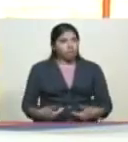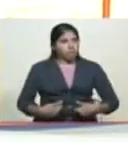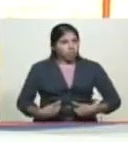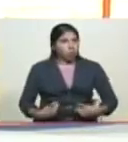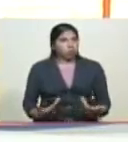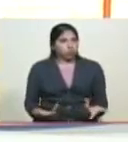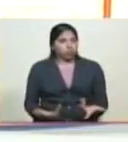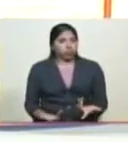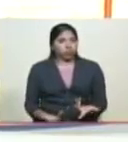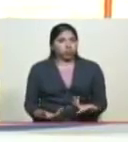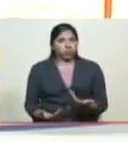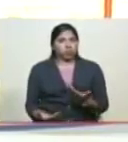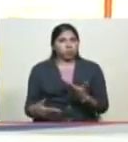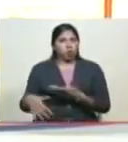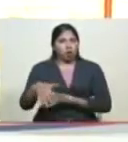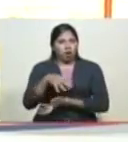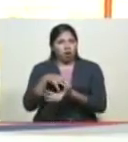económica.